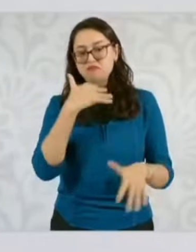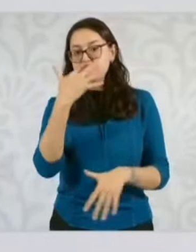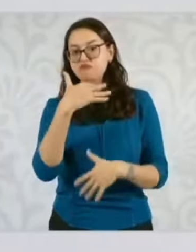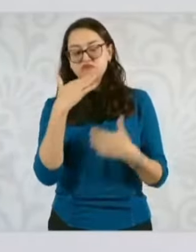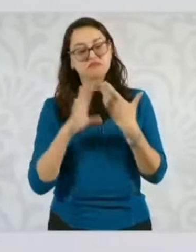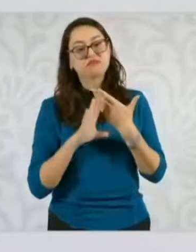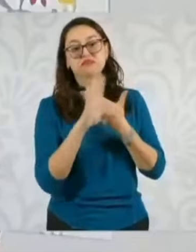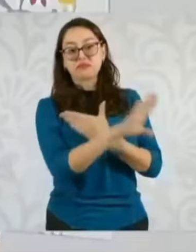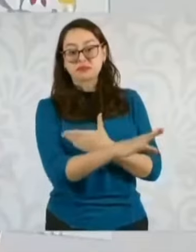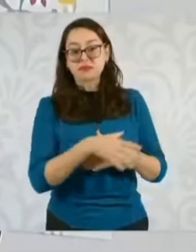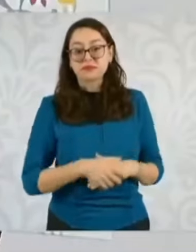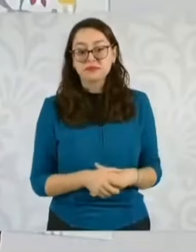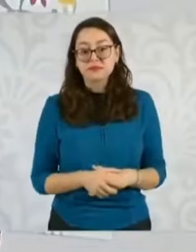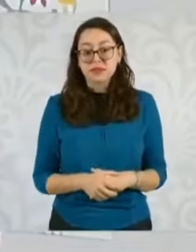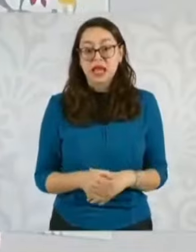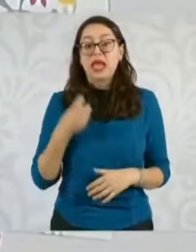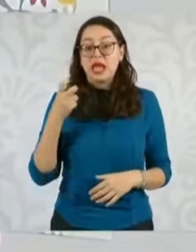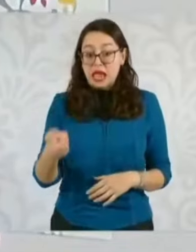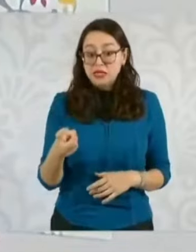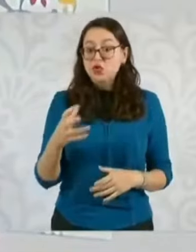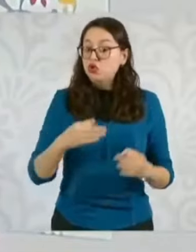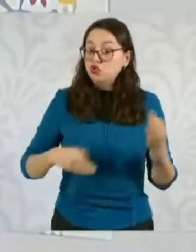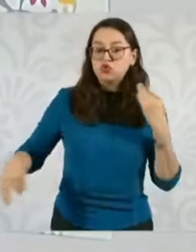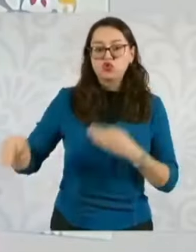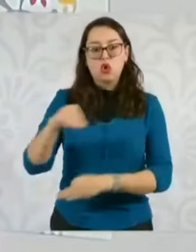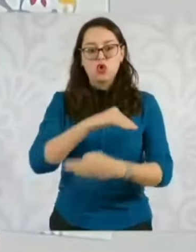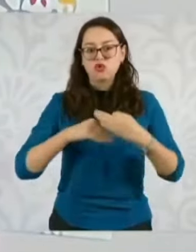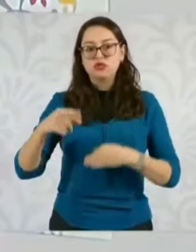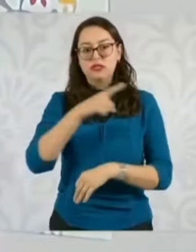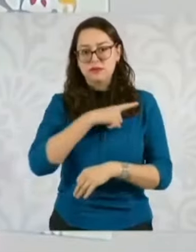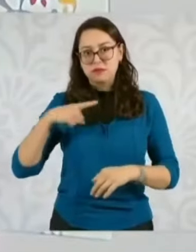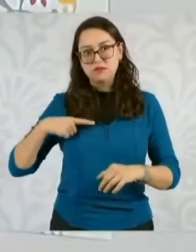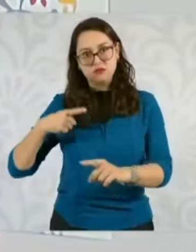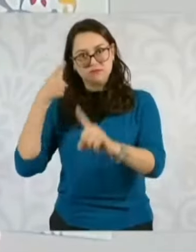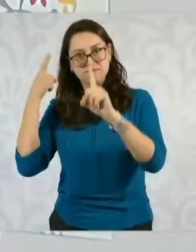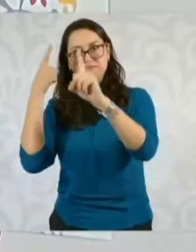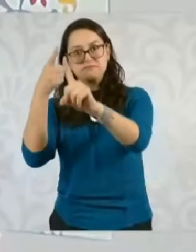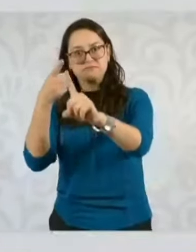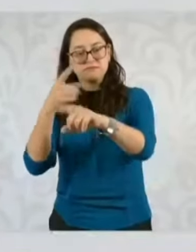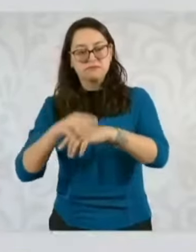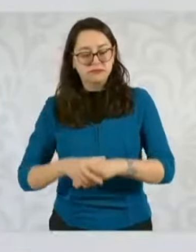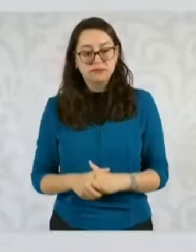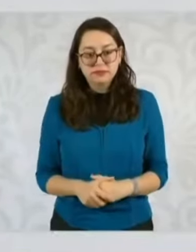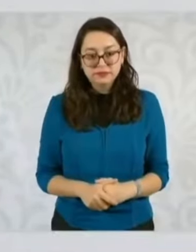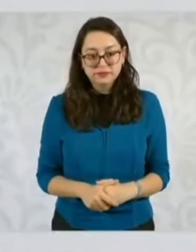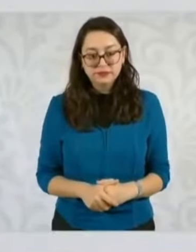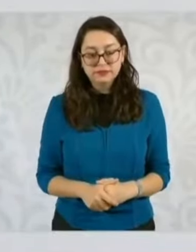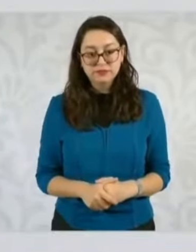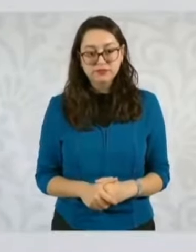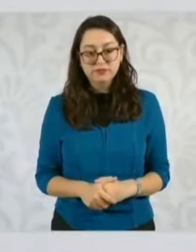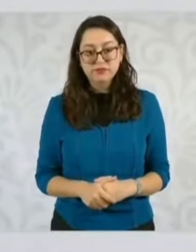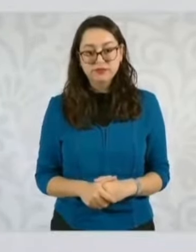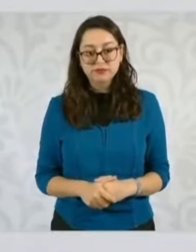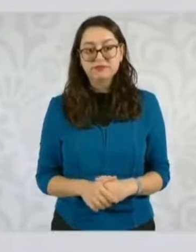Y eso lo tenemos que defender entre todos. Eso es lo que…